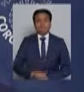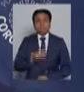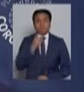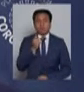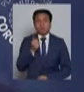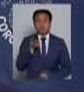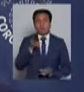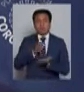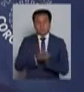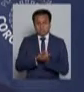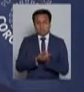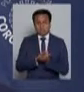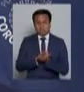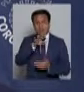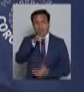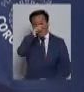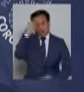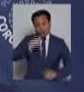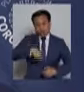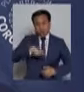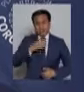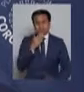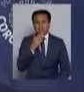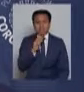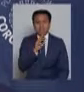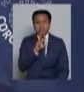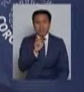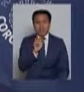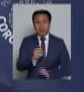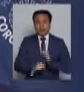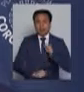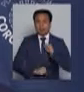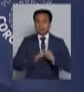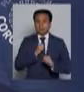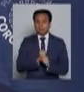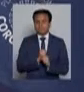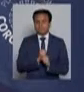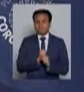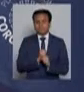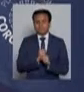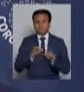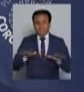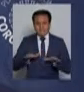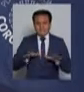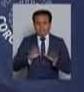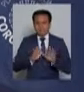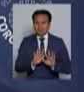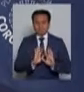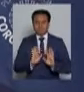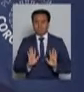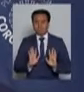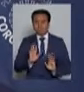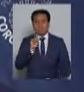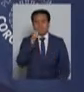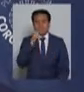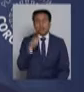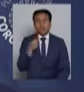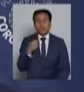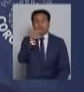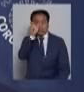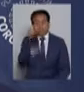Un fallecido en Araucanía también, de 90 años, con limitación de esfuerzo terapéutico. Un paciente